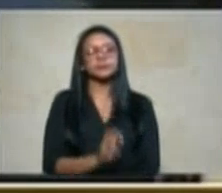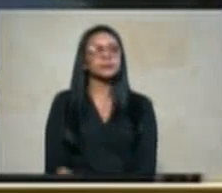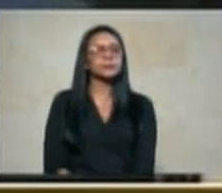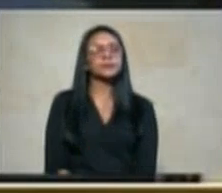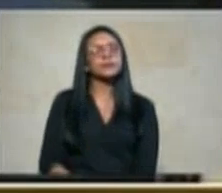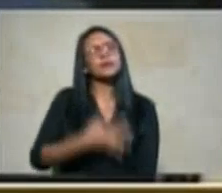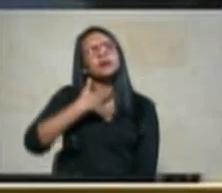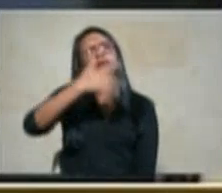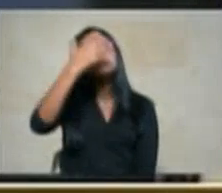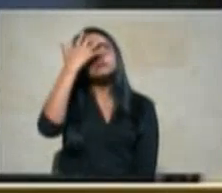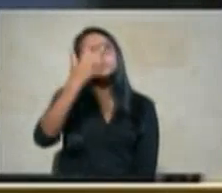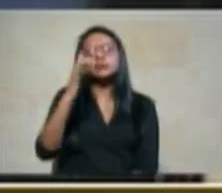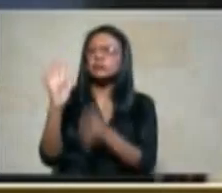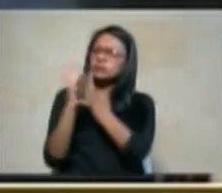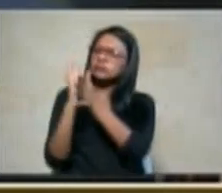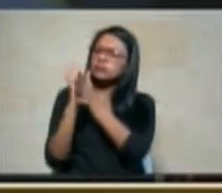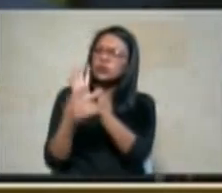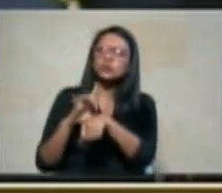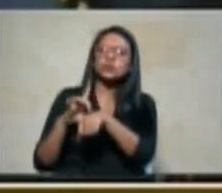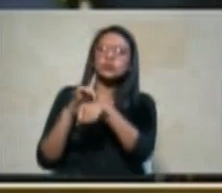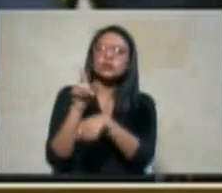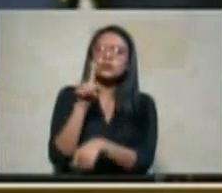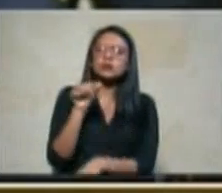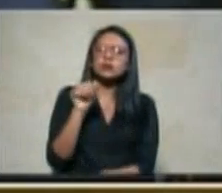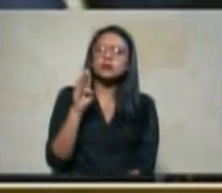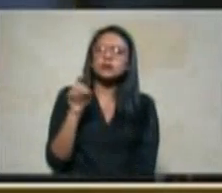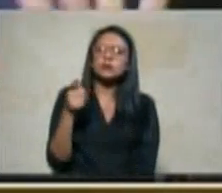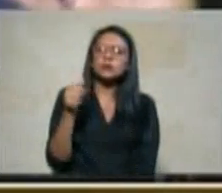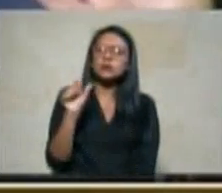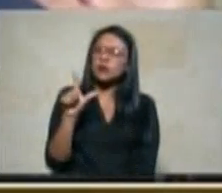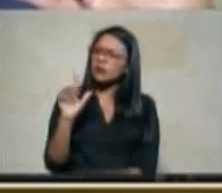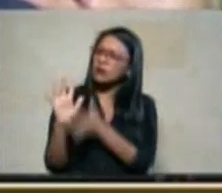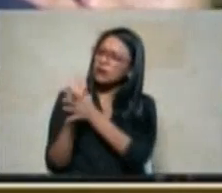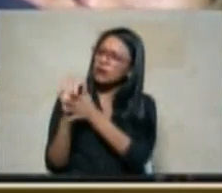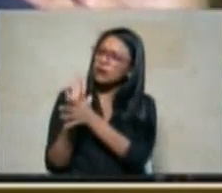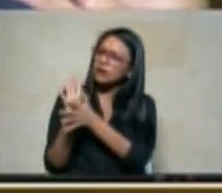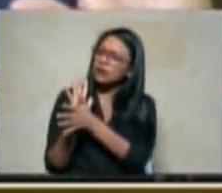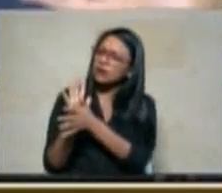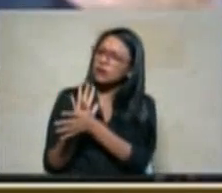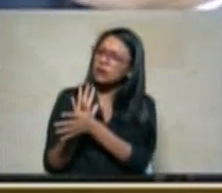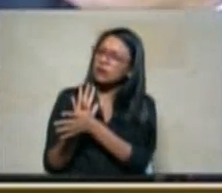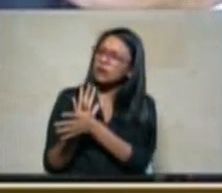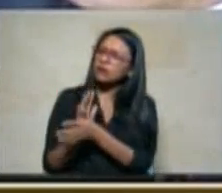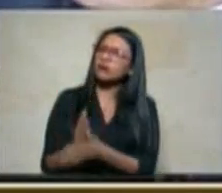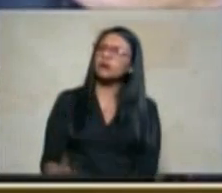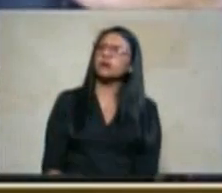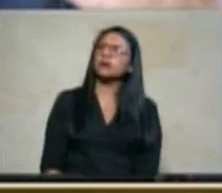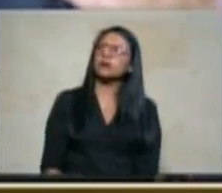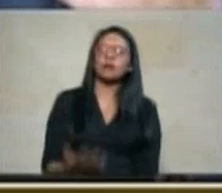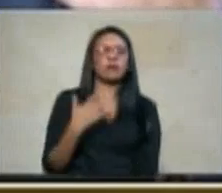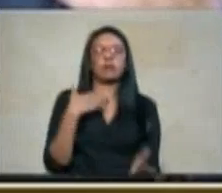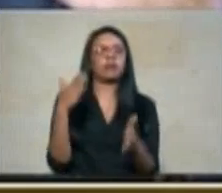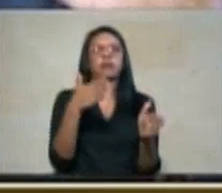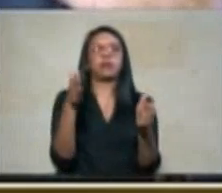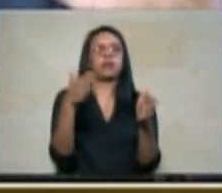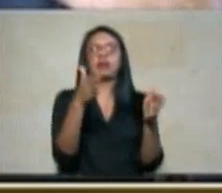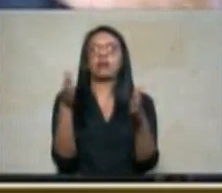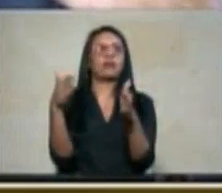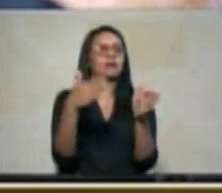Porque uno, escuchando al doctor Sabogal, uno queda absolutamente